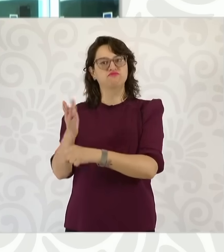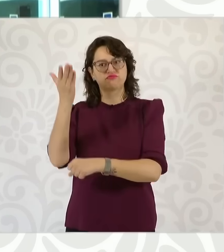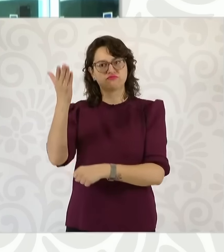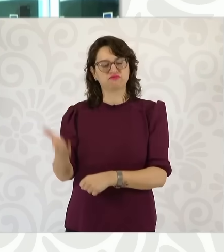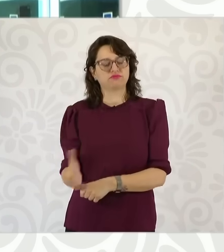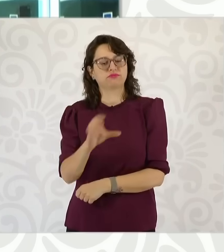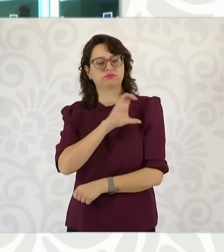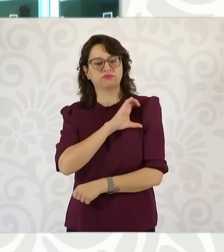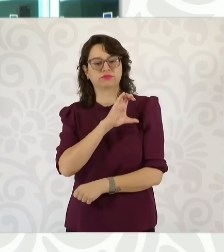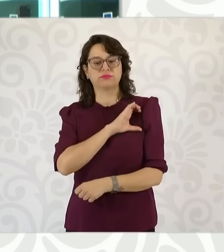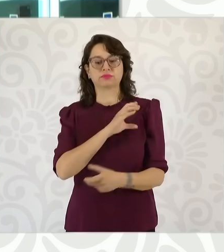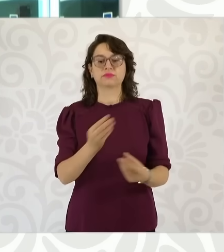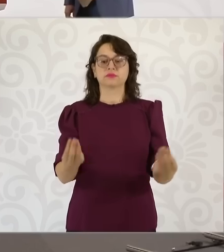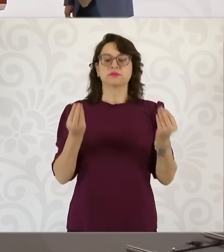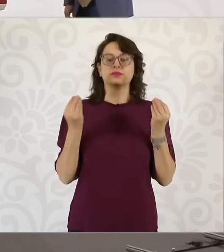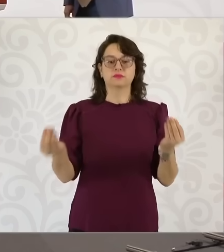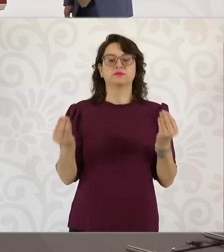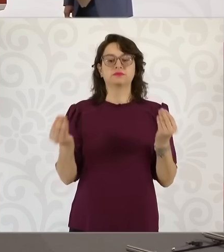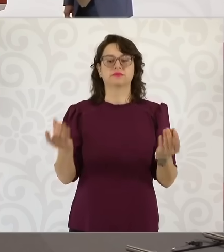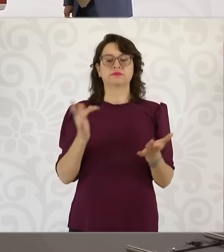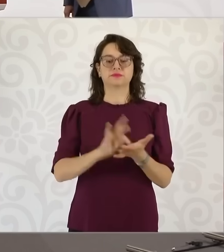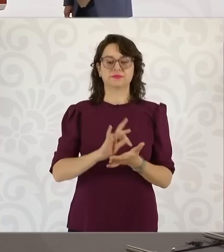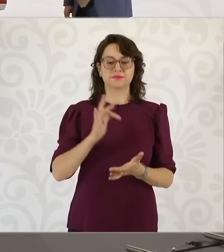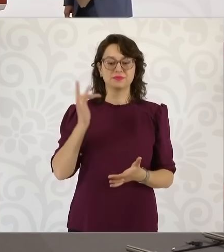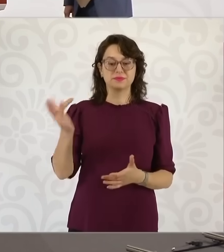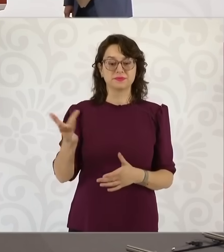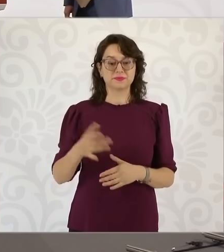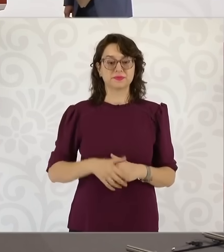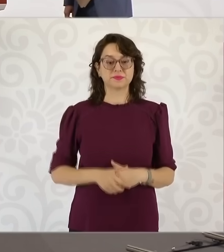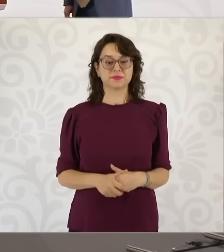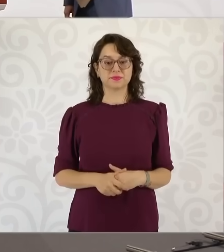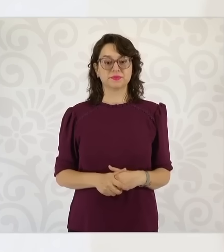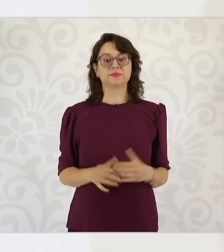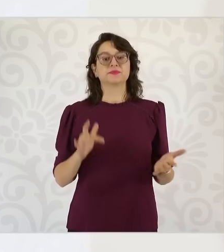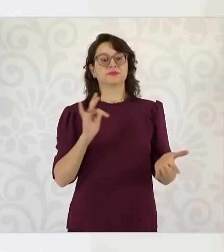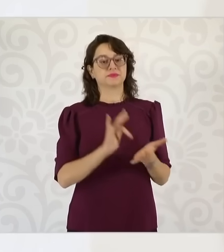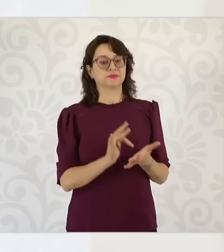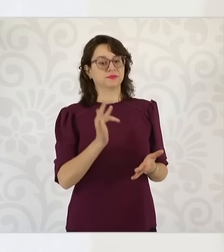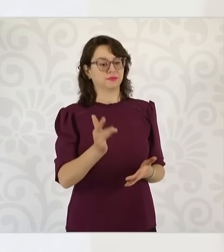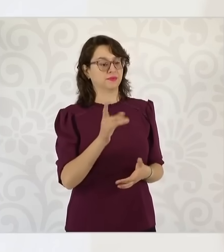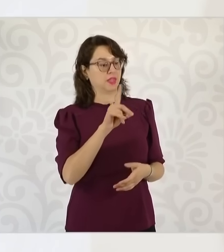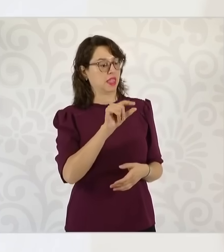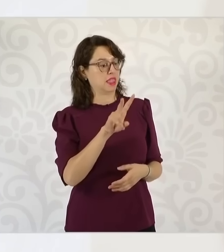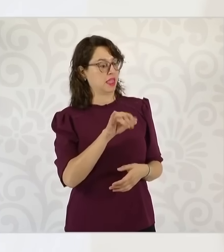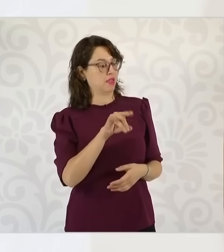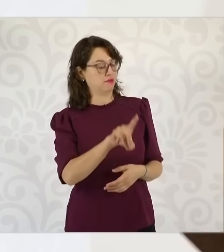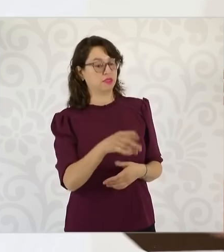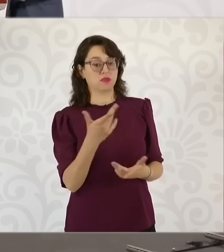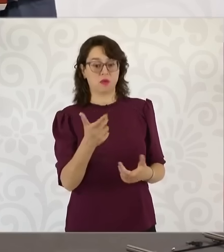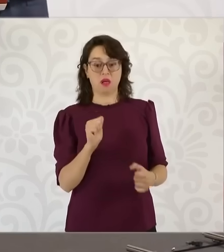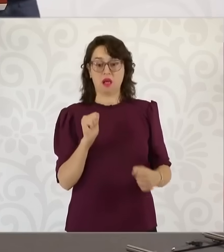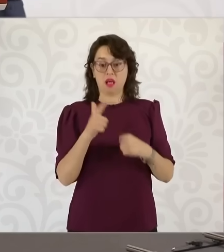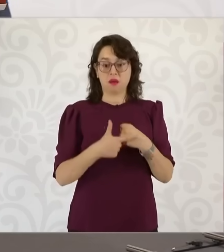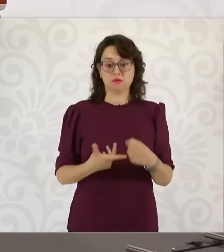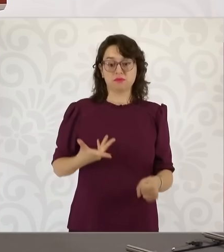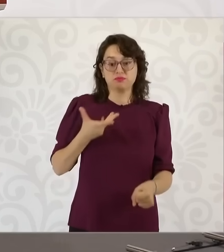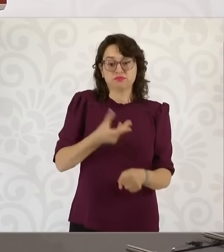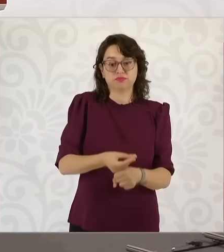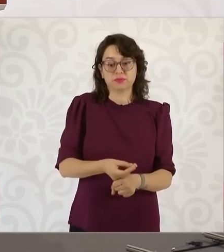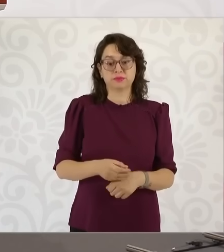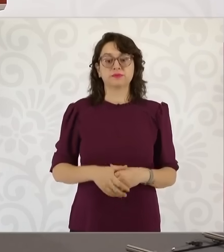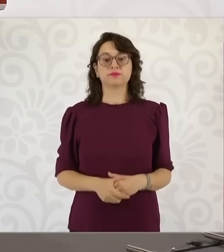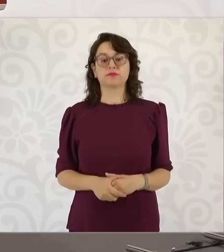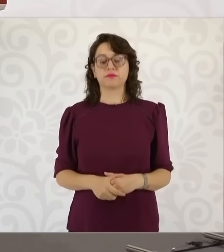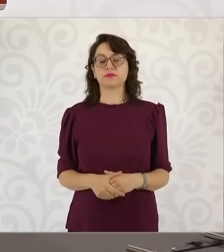cariño. Muchas gracias, presidenta. Muchas gracias, David. ¿Quieres comentar algo más del Centro de Salud? Sí. Muchas